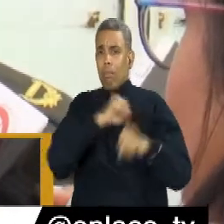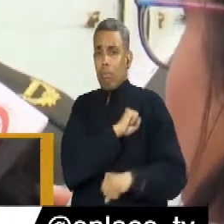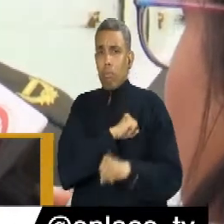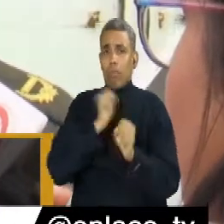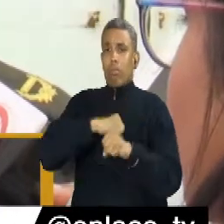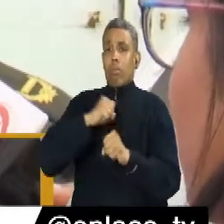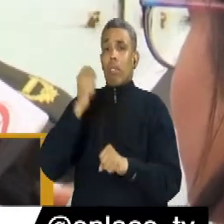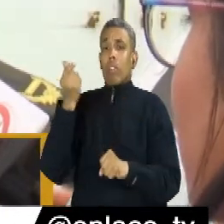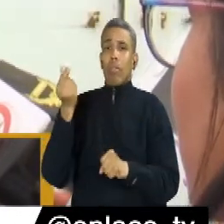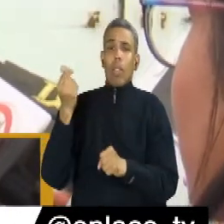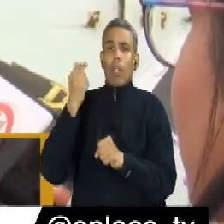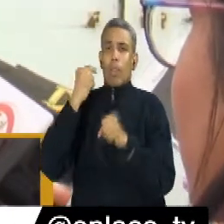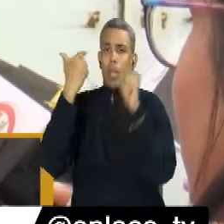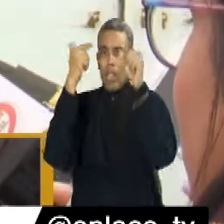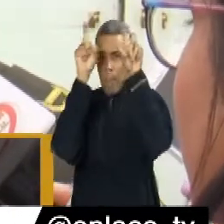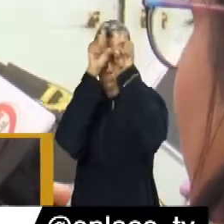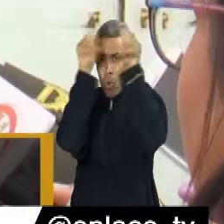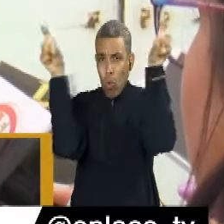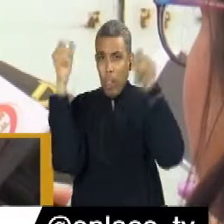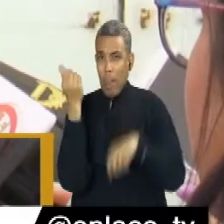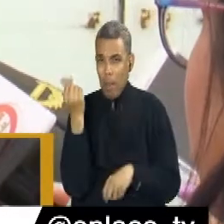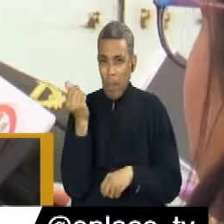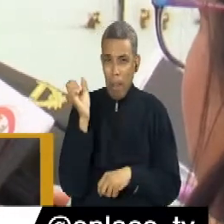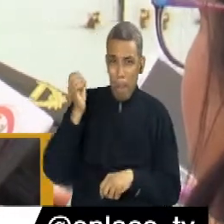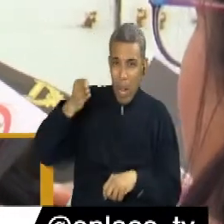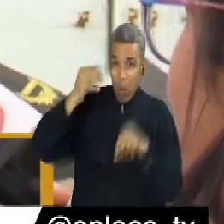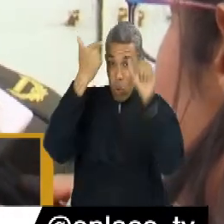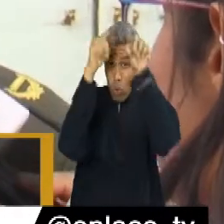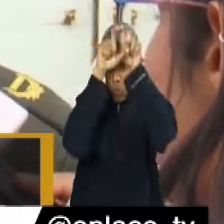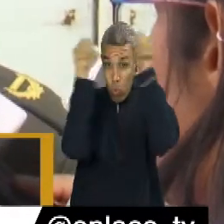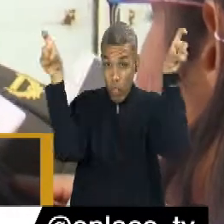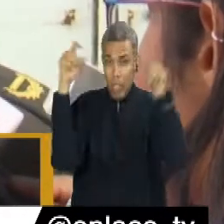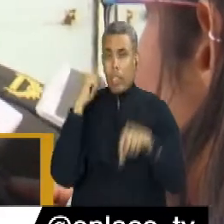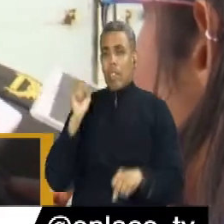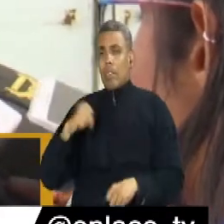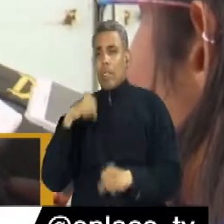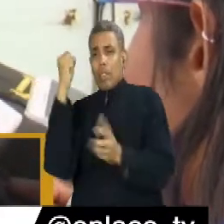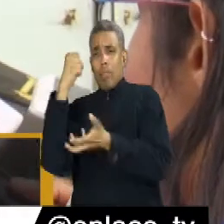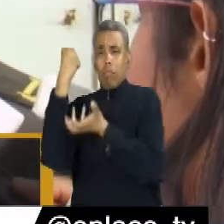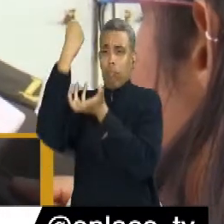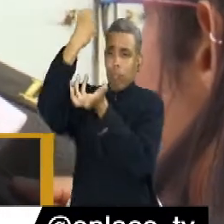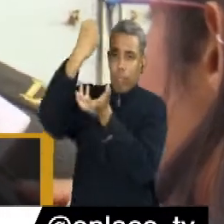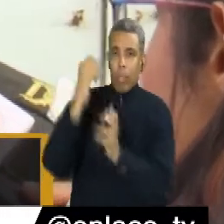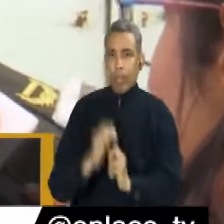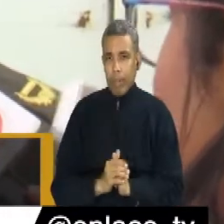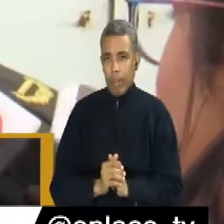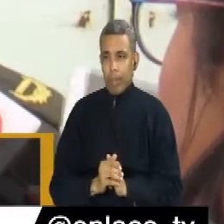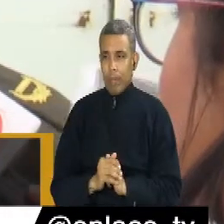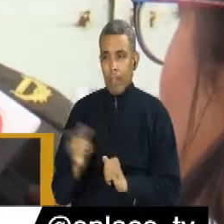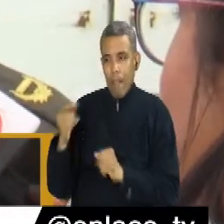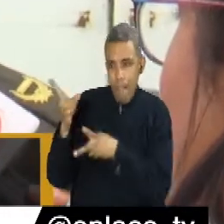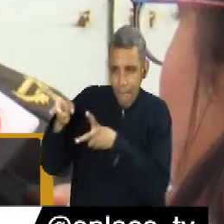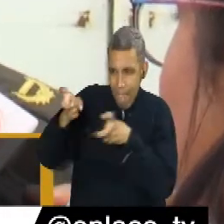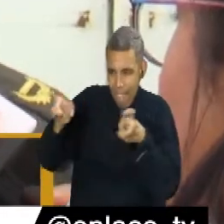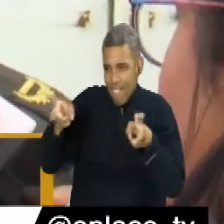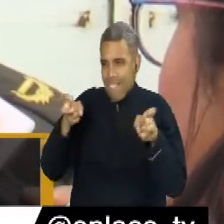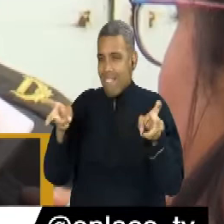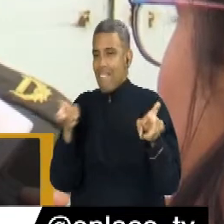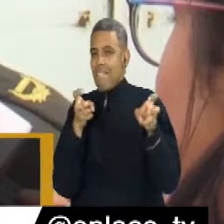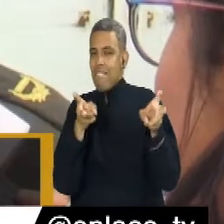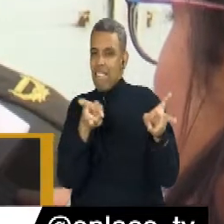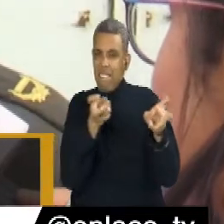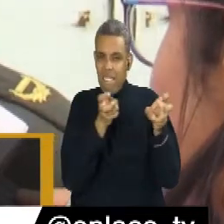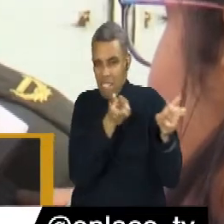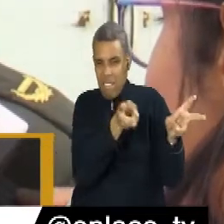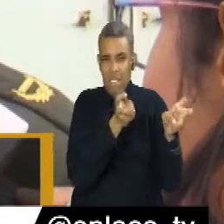intimidación es donde probablemente algunos han caído en esta situación y a estas personas han logrado captarles el dinero. Aquí también estamos haciendo